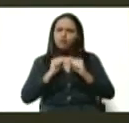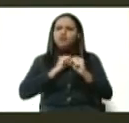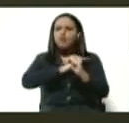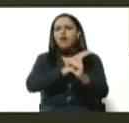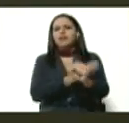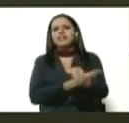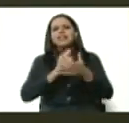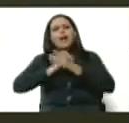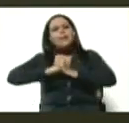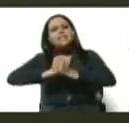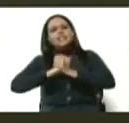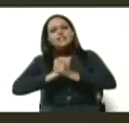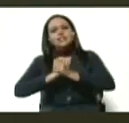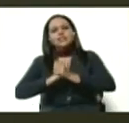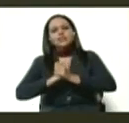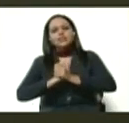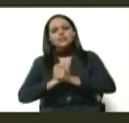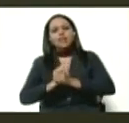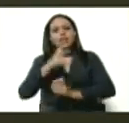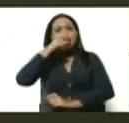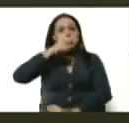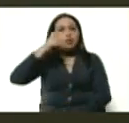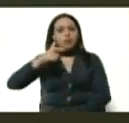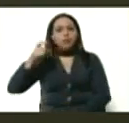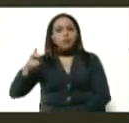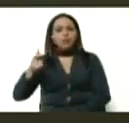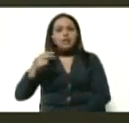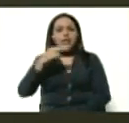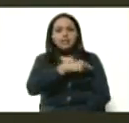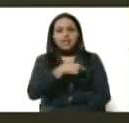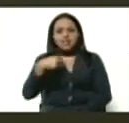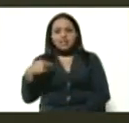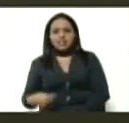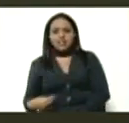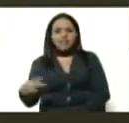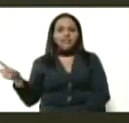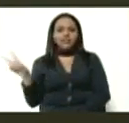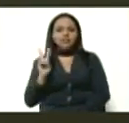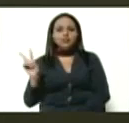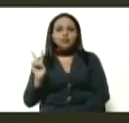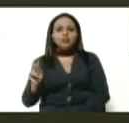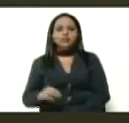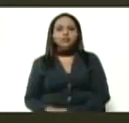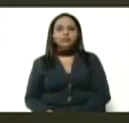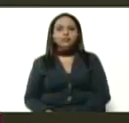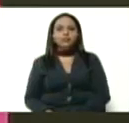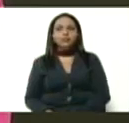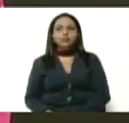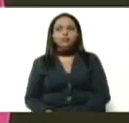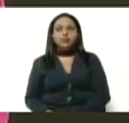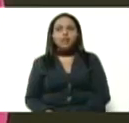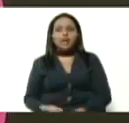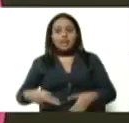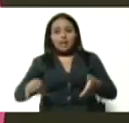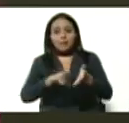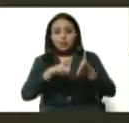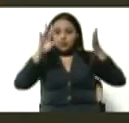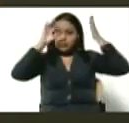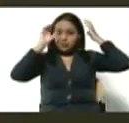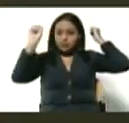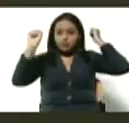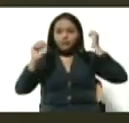es la amistad entre los pueblos de China y Venezuela. Repito, embajador,